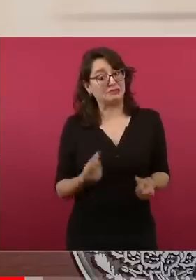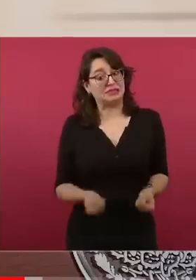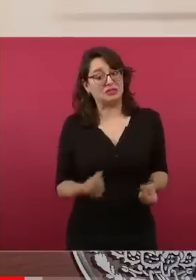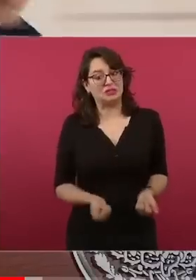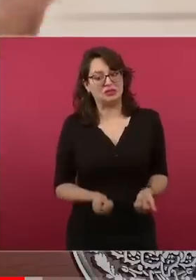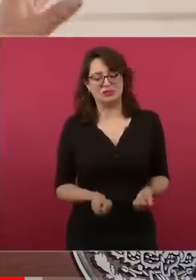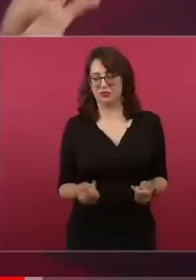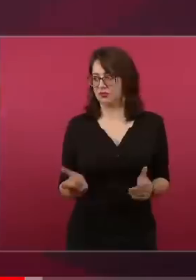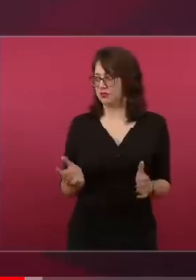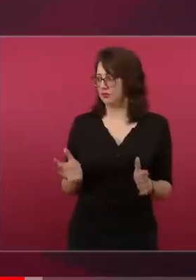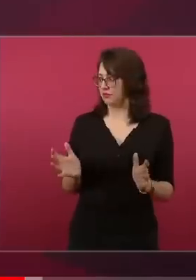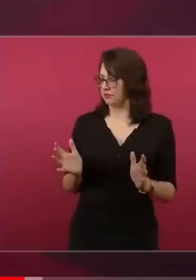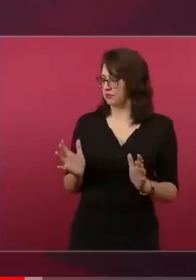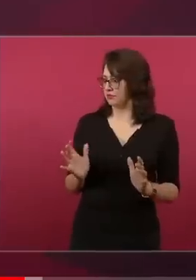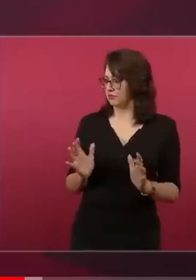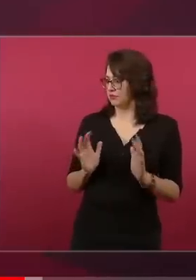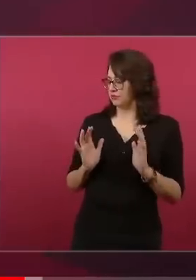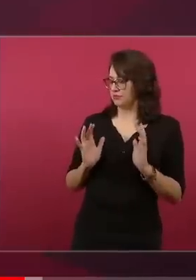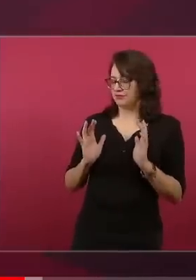Eso es récord,